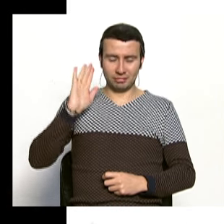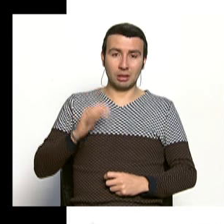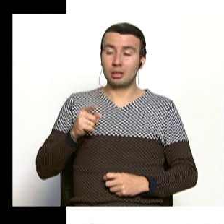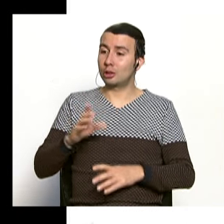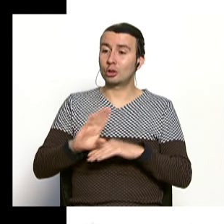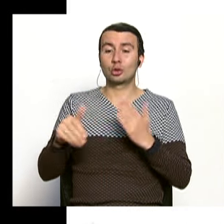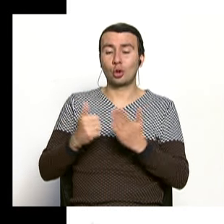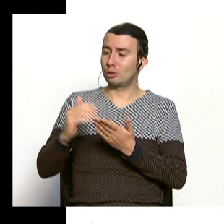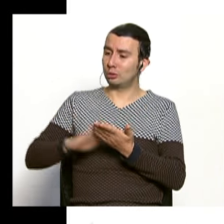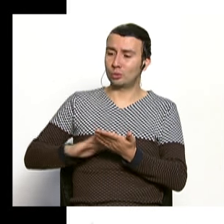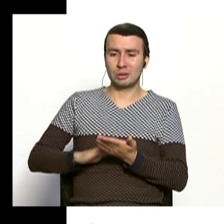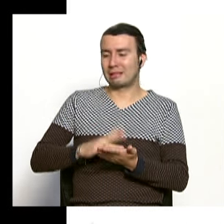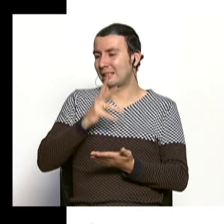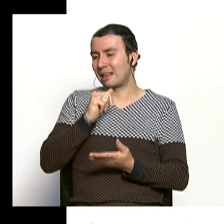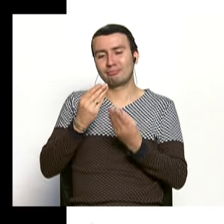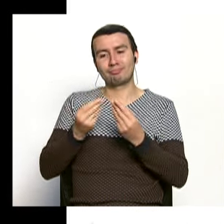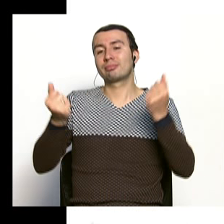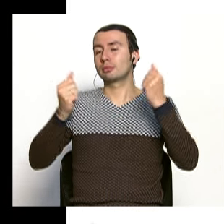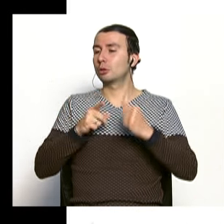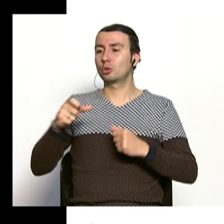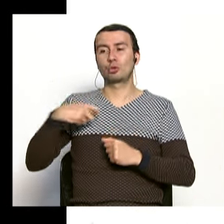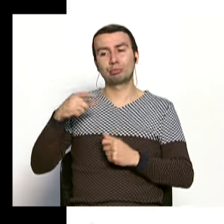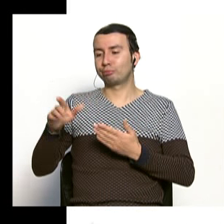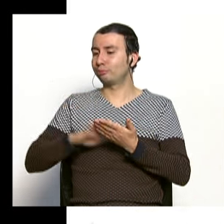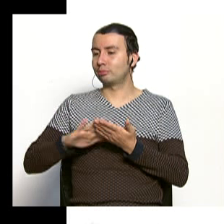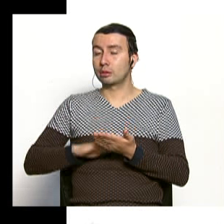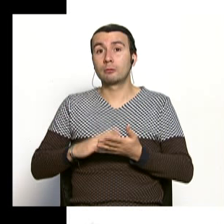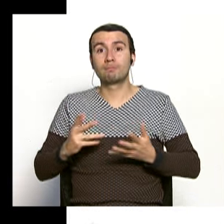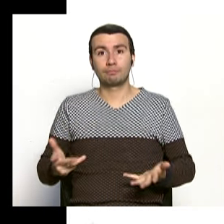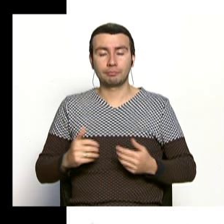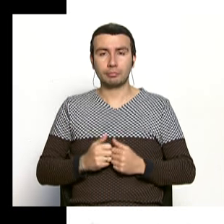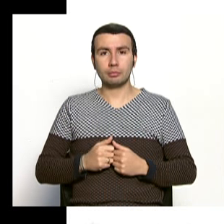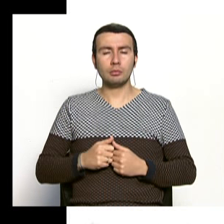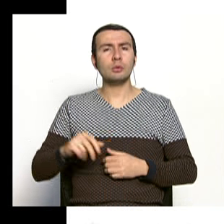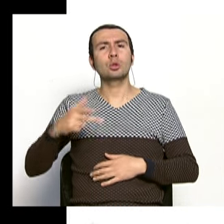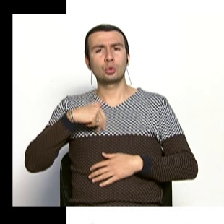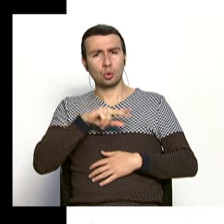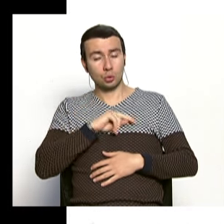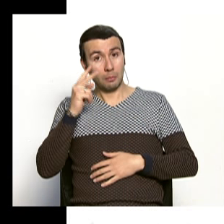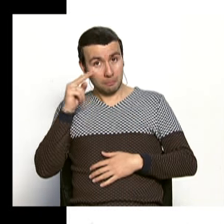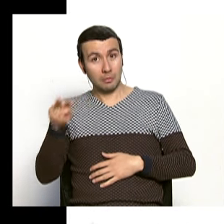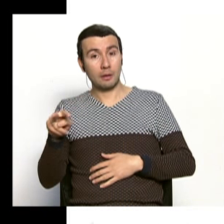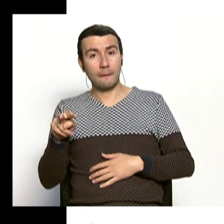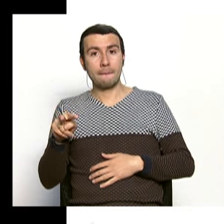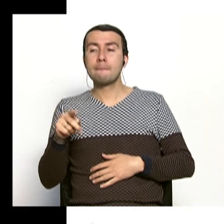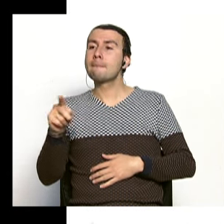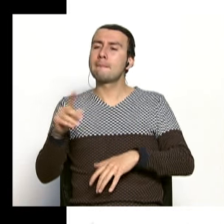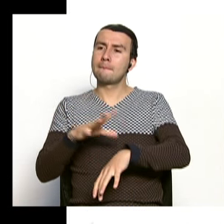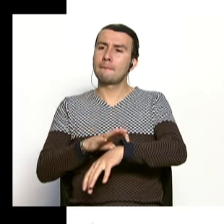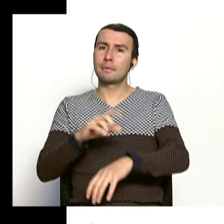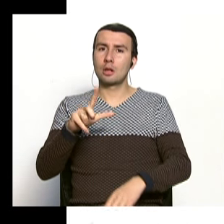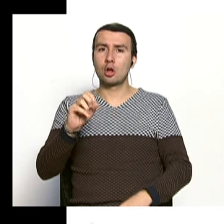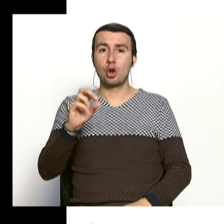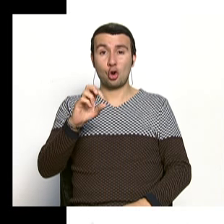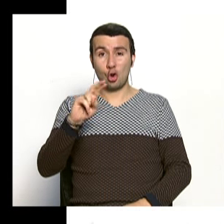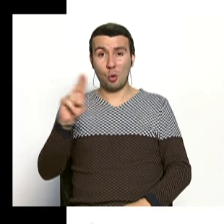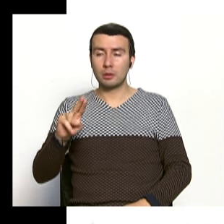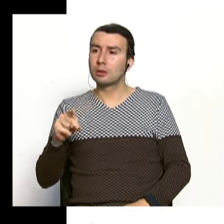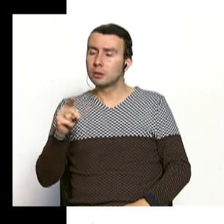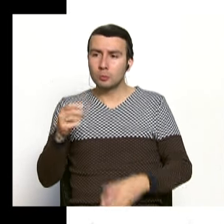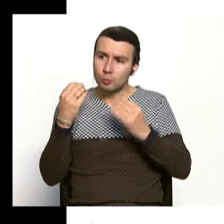para hacerse ya se hizo y que no tiene ninguna solución y nosotros vemos doctor López un montón de pacientes